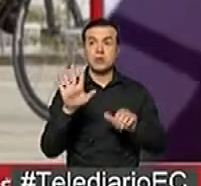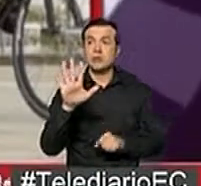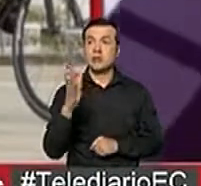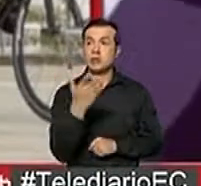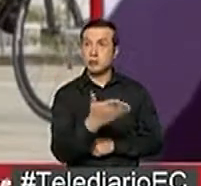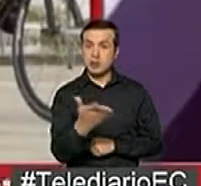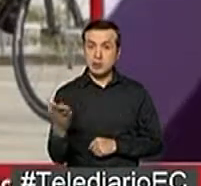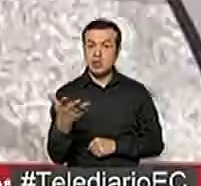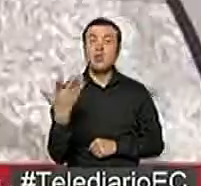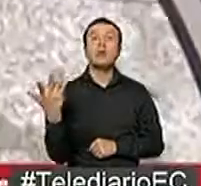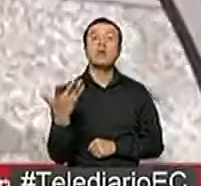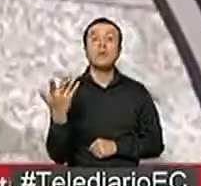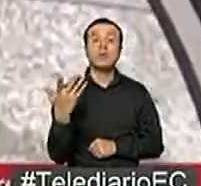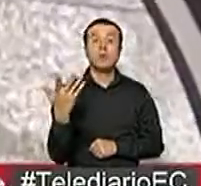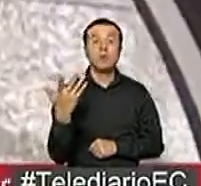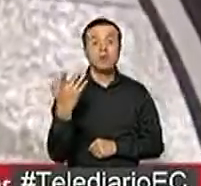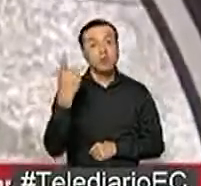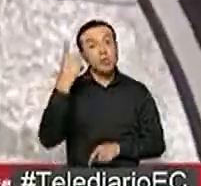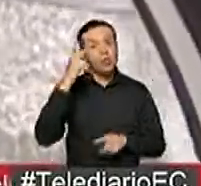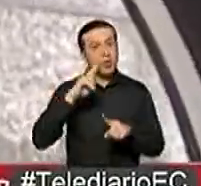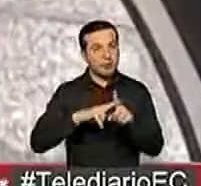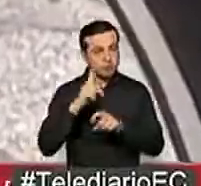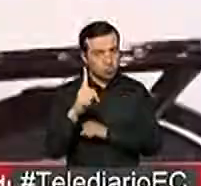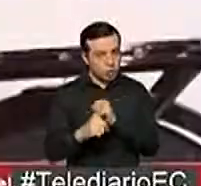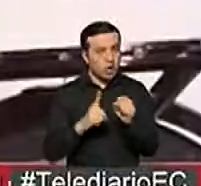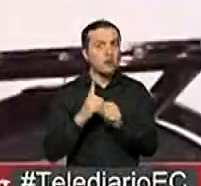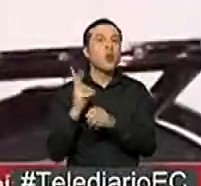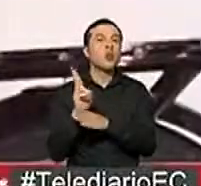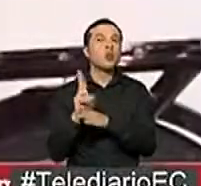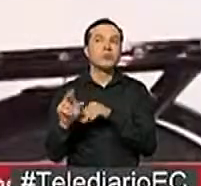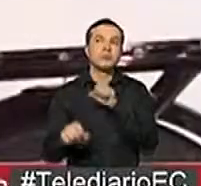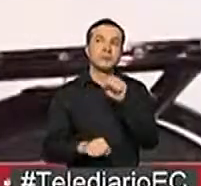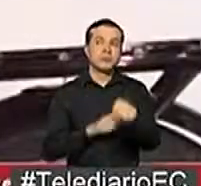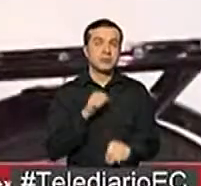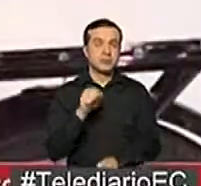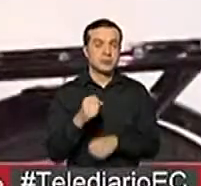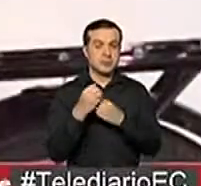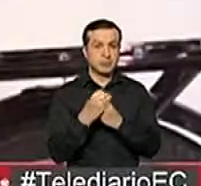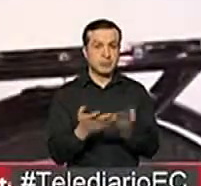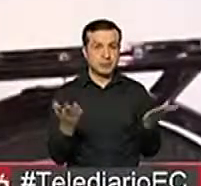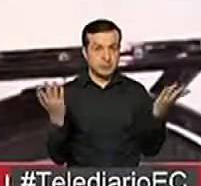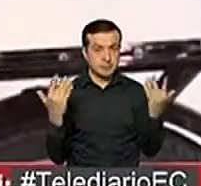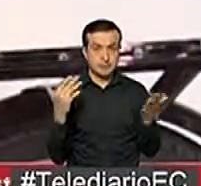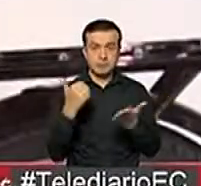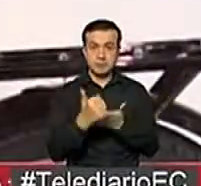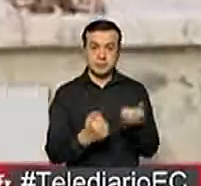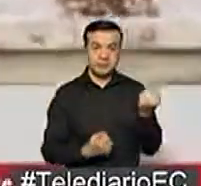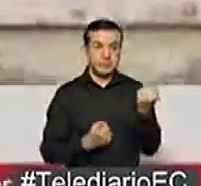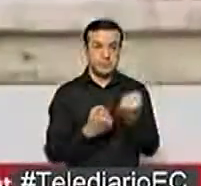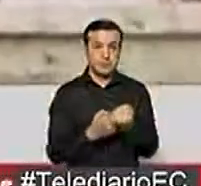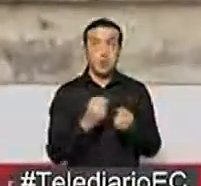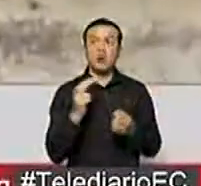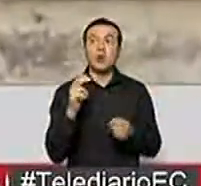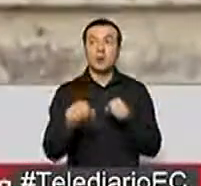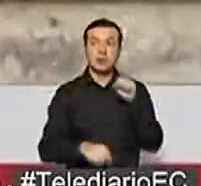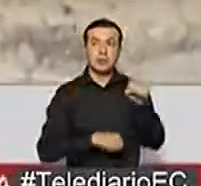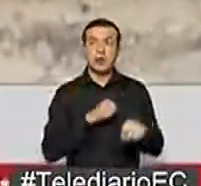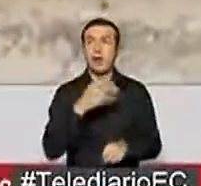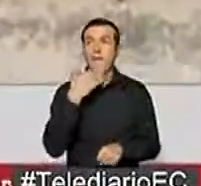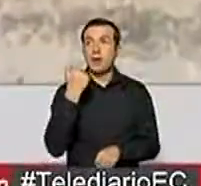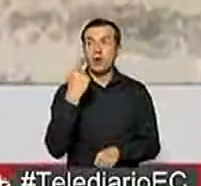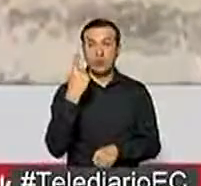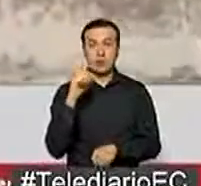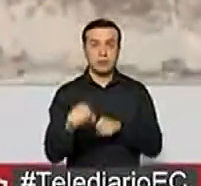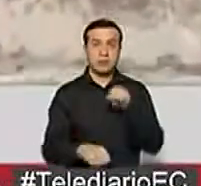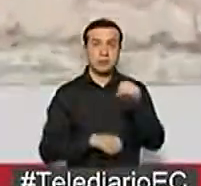322.295 se movilizan al menos una vez al año. Electrobikes son soluciones de movilidad en base al uso de la bicicleta, una